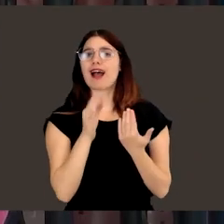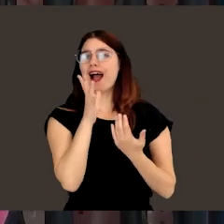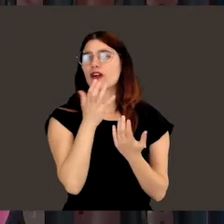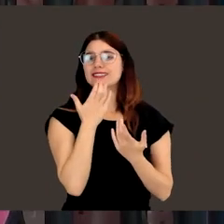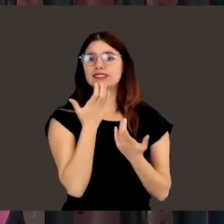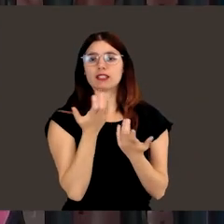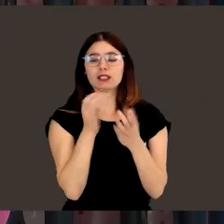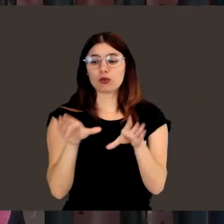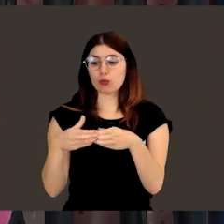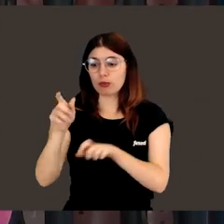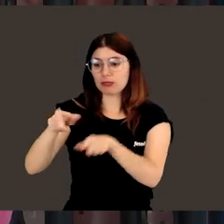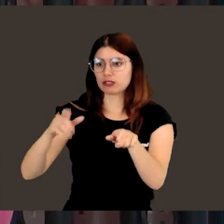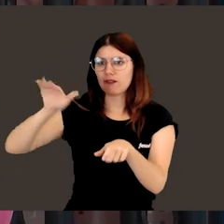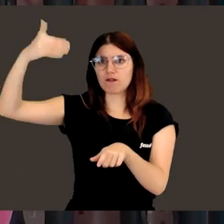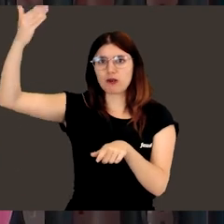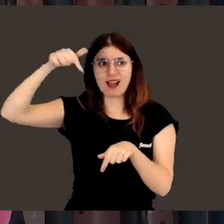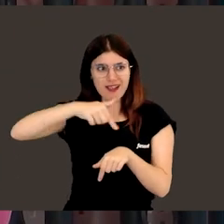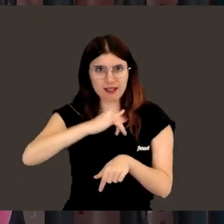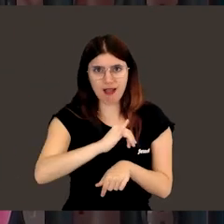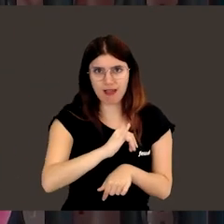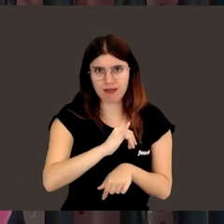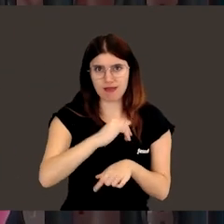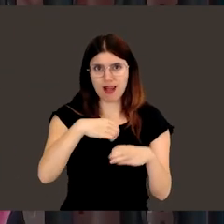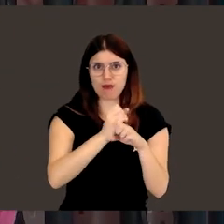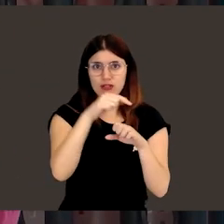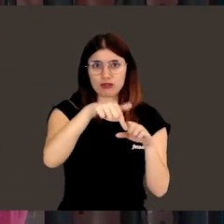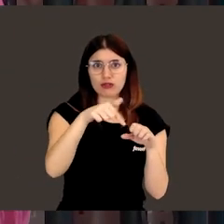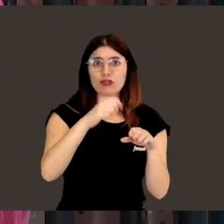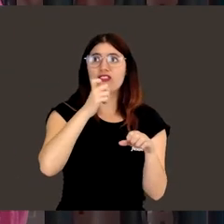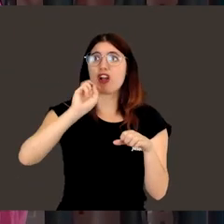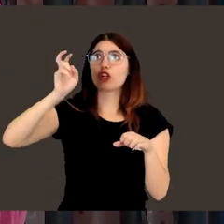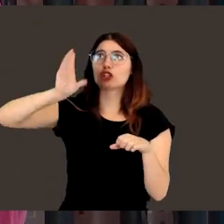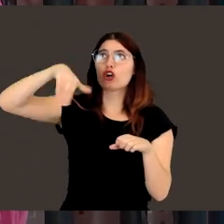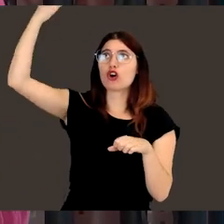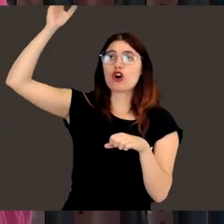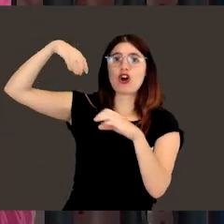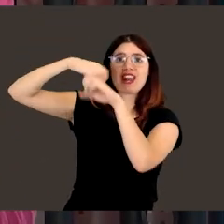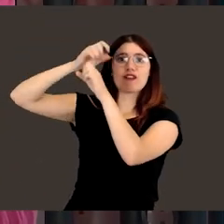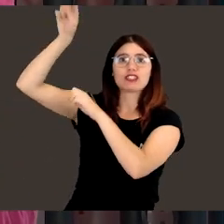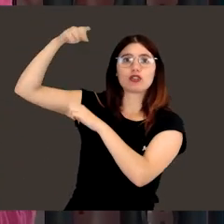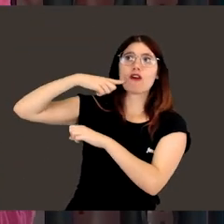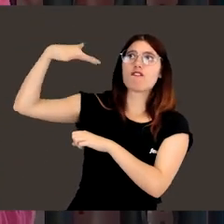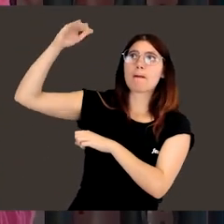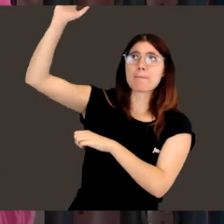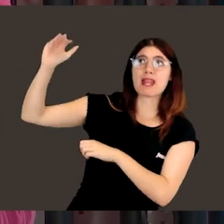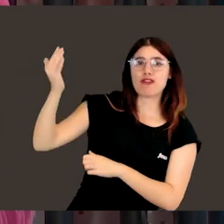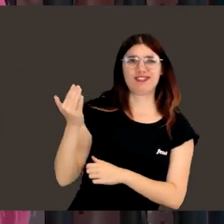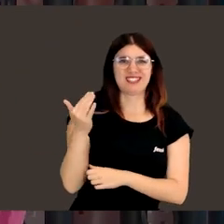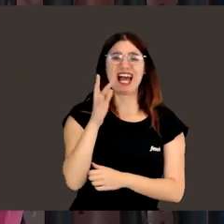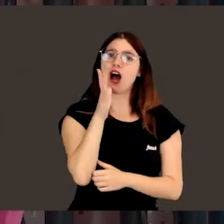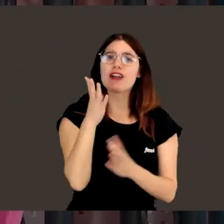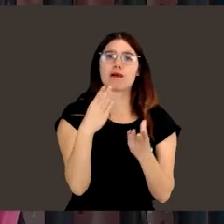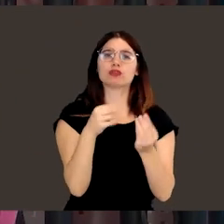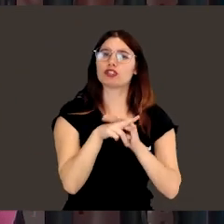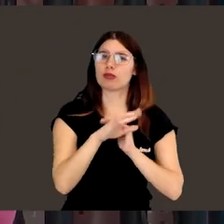la gente del grupo sale fuera y dice, si tenemos más cosas en el laboratorio que al laboratorio que he ido, que es tan renombrado.